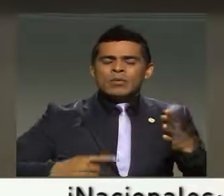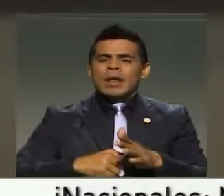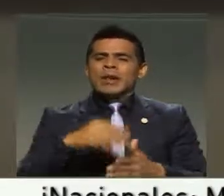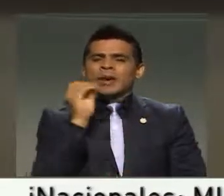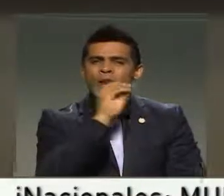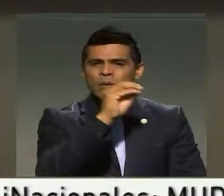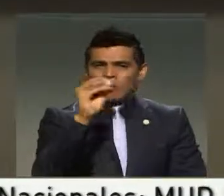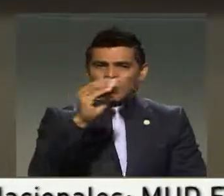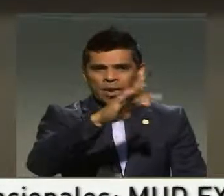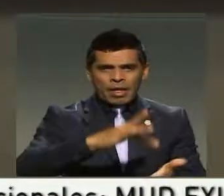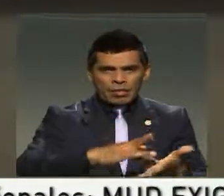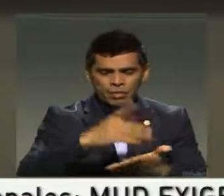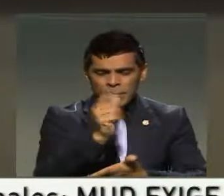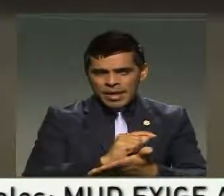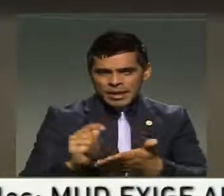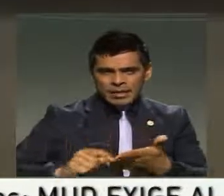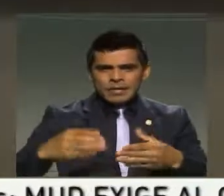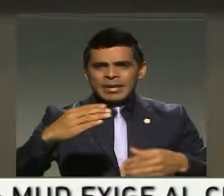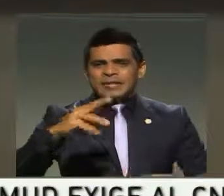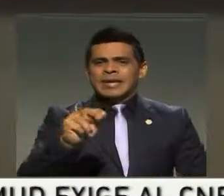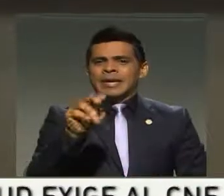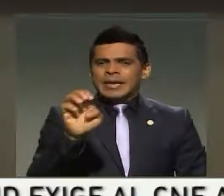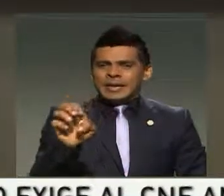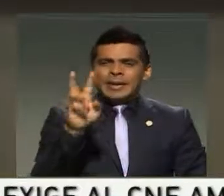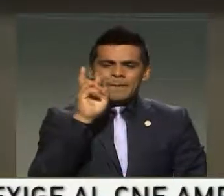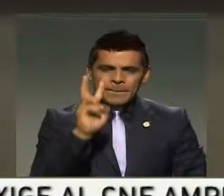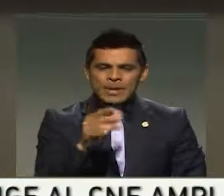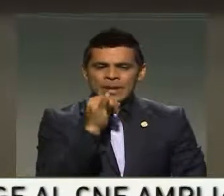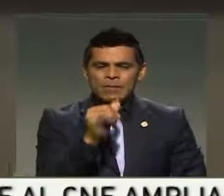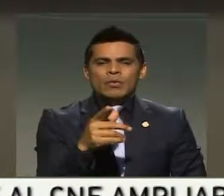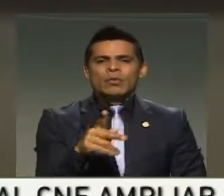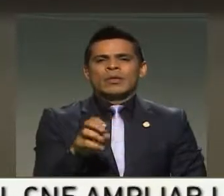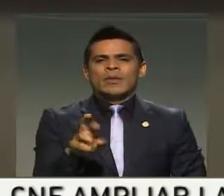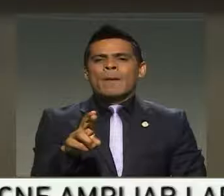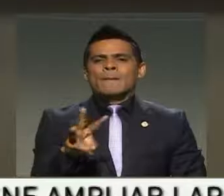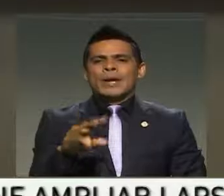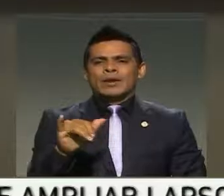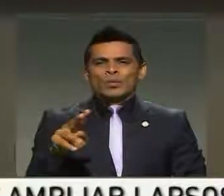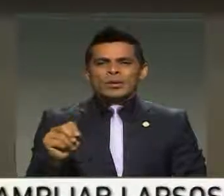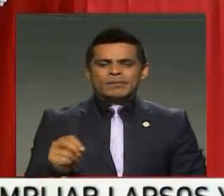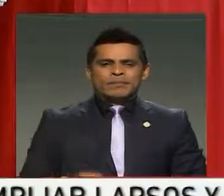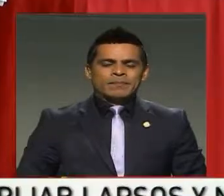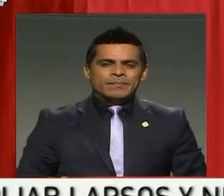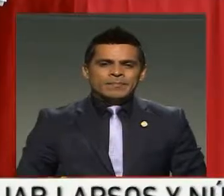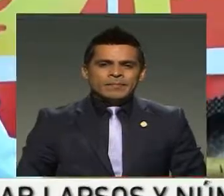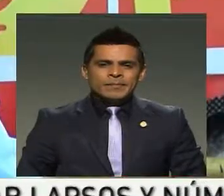que ha realizado el Consejo Nacional Electoral. Los detalles los tiene Perwin Mosquera. Veamos.